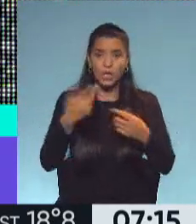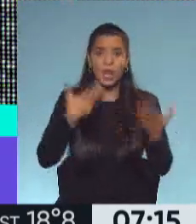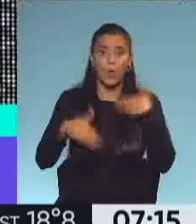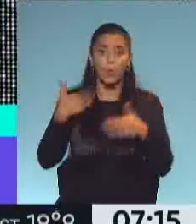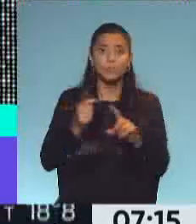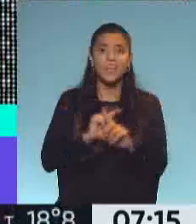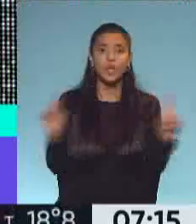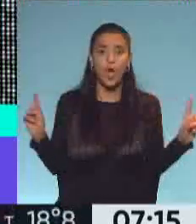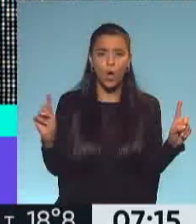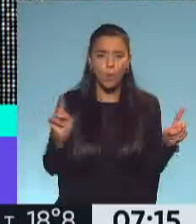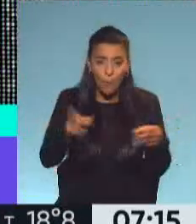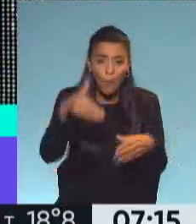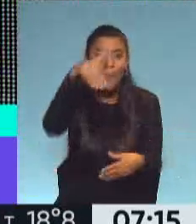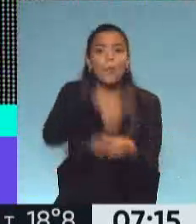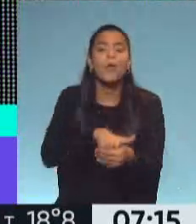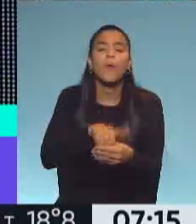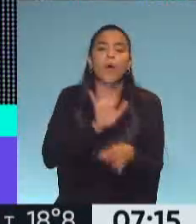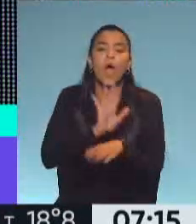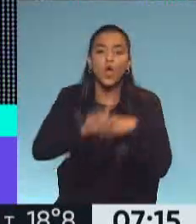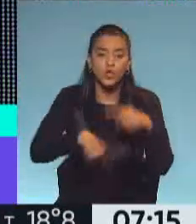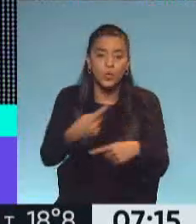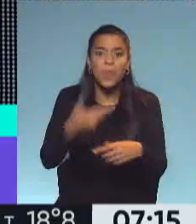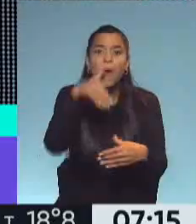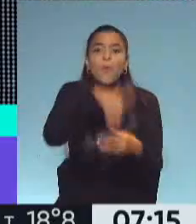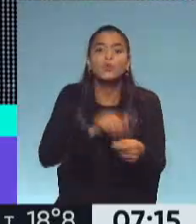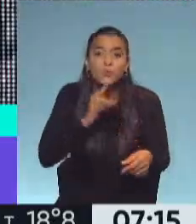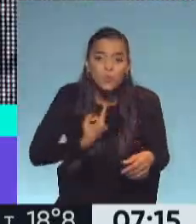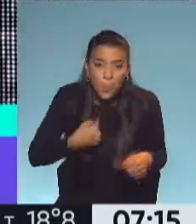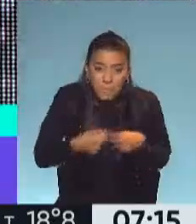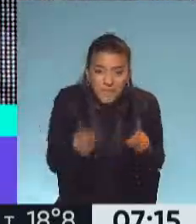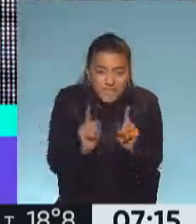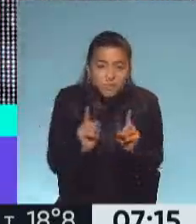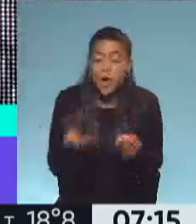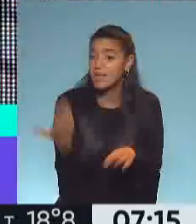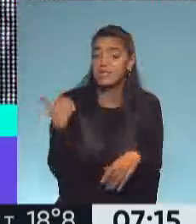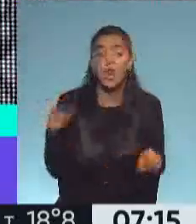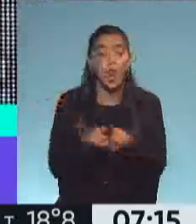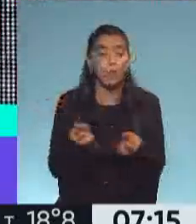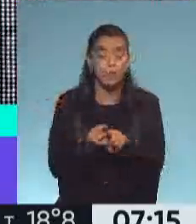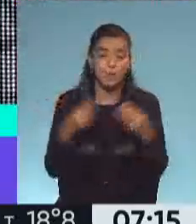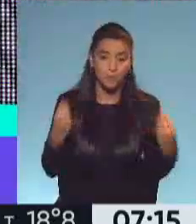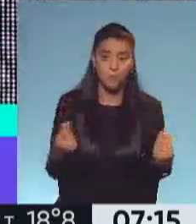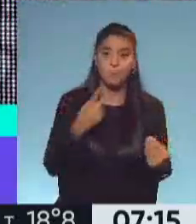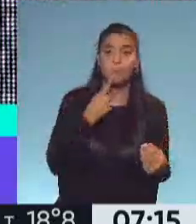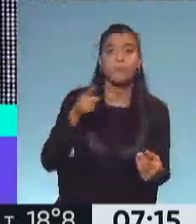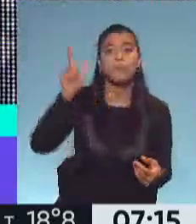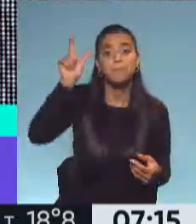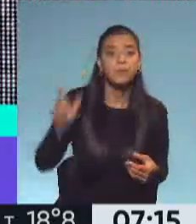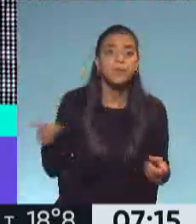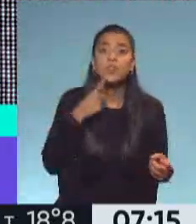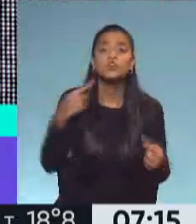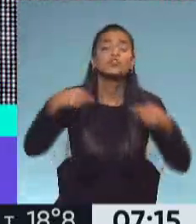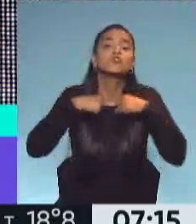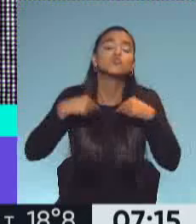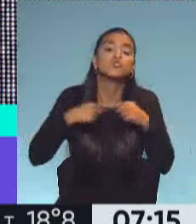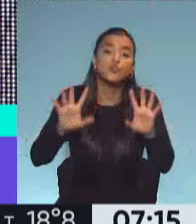excusarse, es decir, él votó su propia continuidad. Ayer pasó lo mismo, porque la propia recusada dijo: yo no